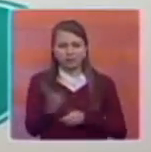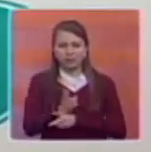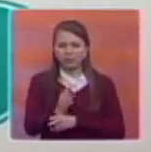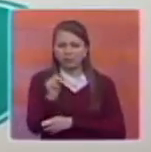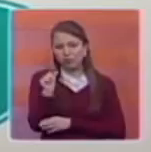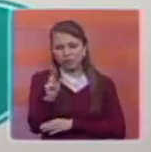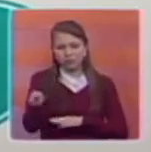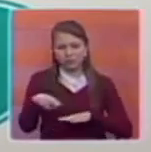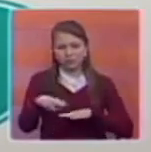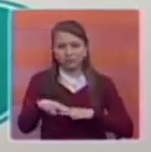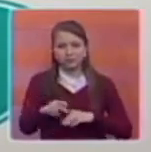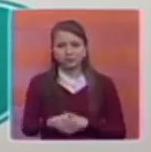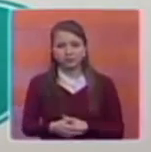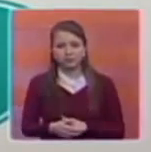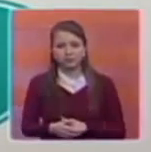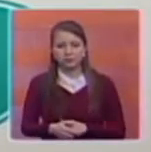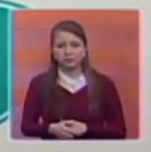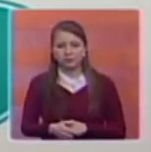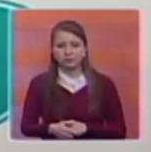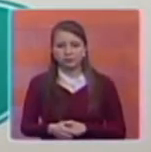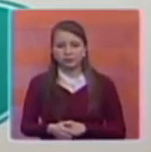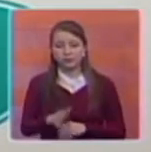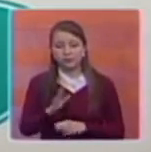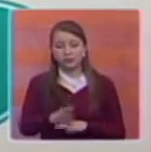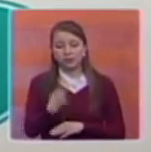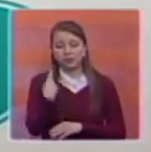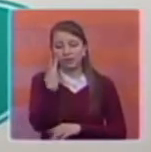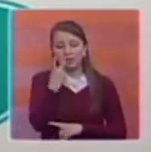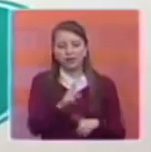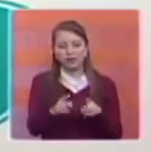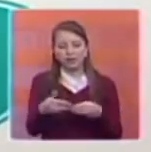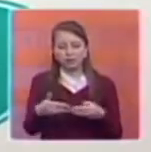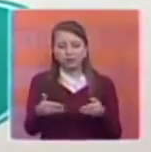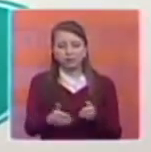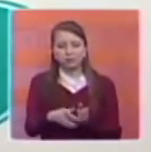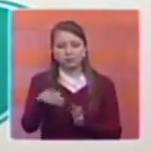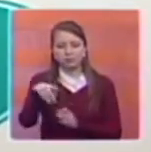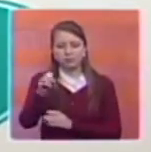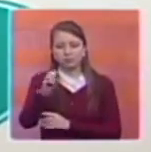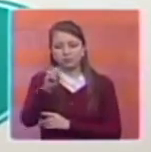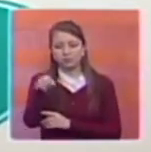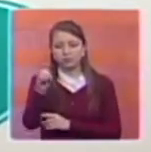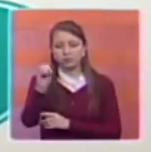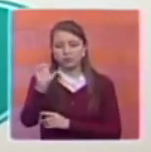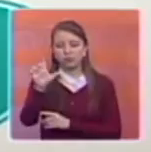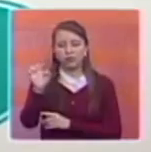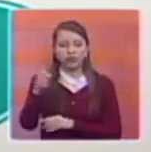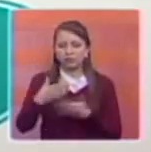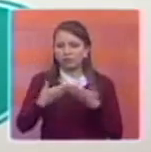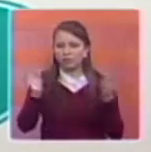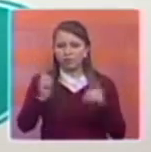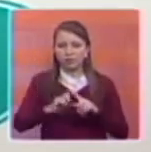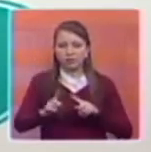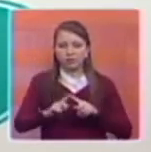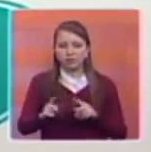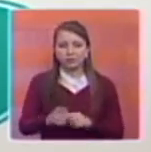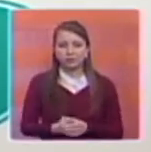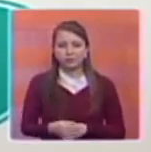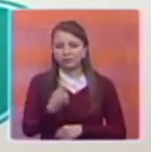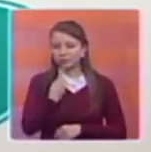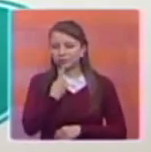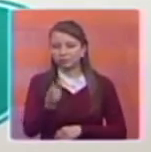acuerdo? Cuando usted vaya a ver recetas de pozole en cualquier lado, le van a decir